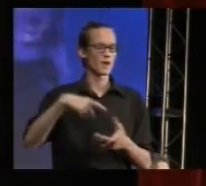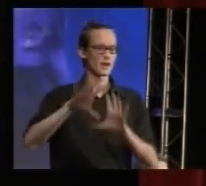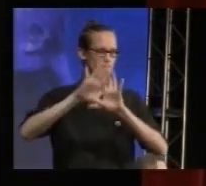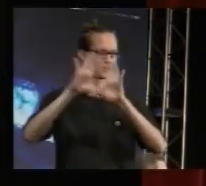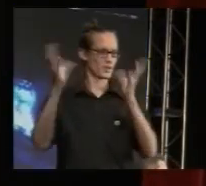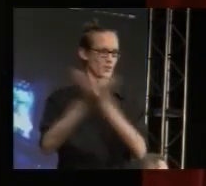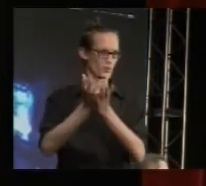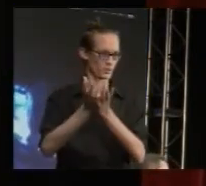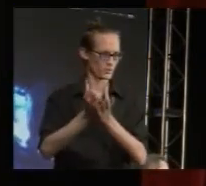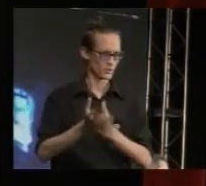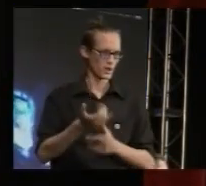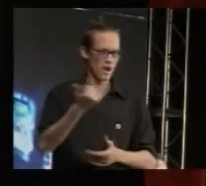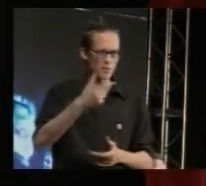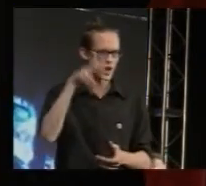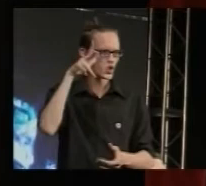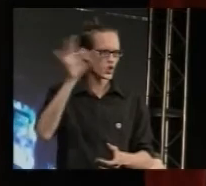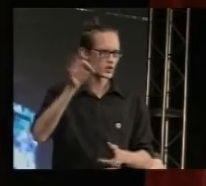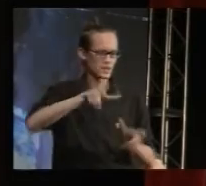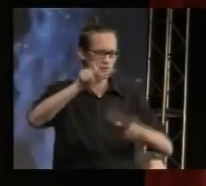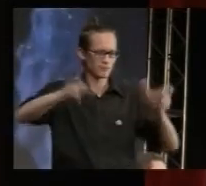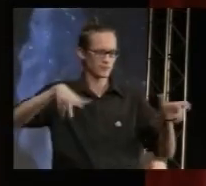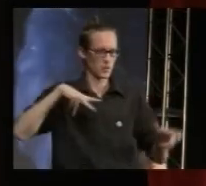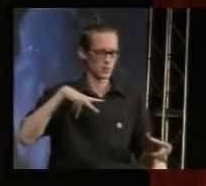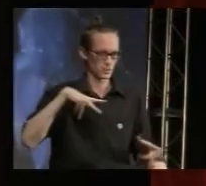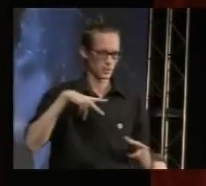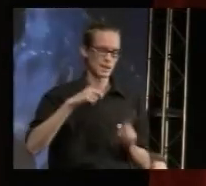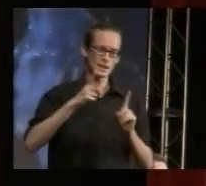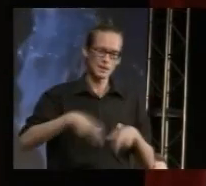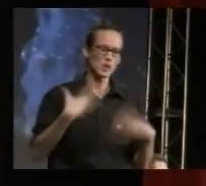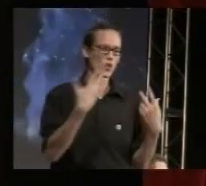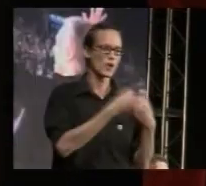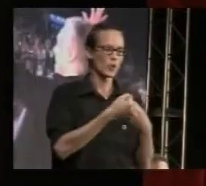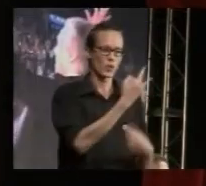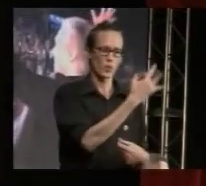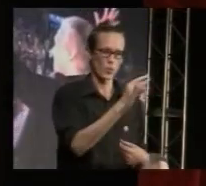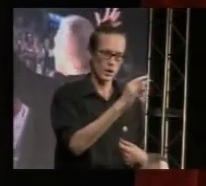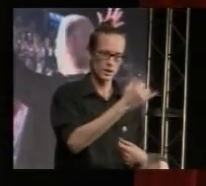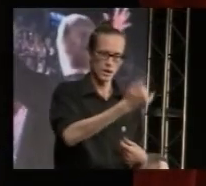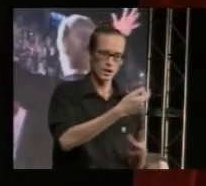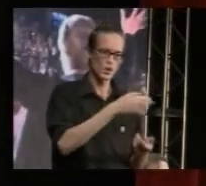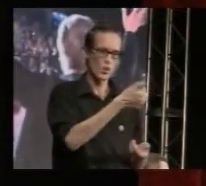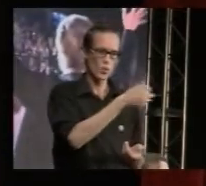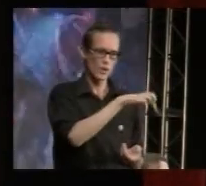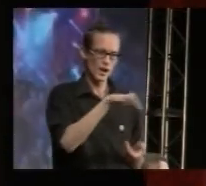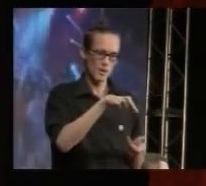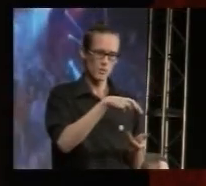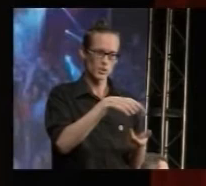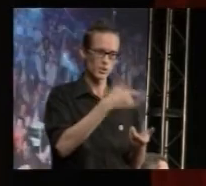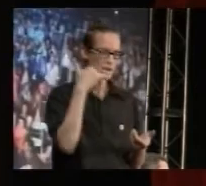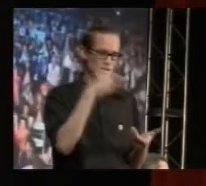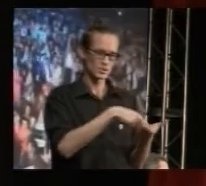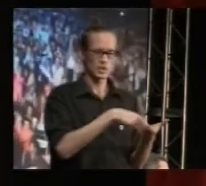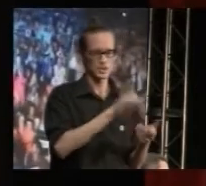organizadores de eventos corporativos. Mediante un convenio con la UADER, desarrollamos una aplicación para celulares Paraná